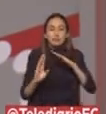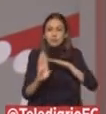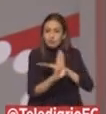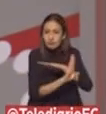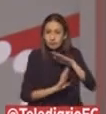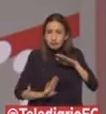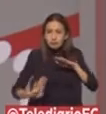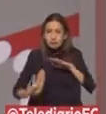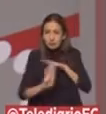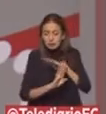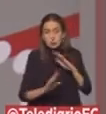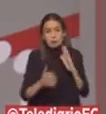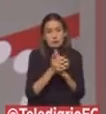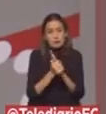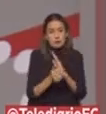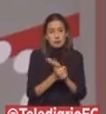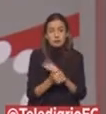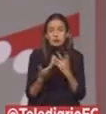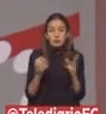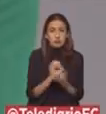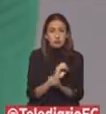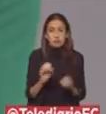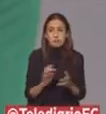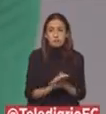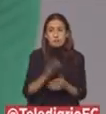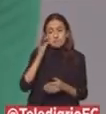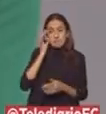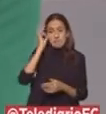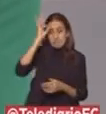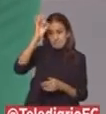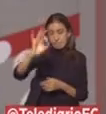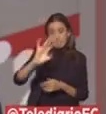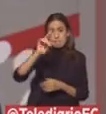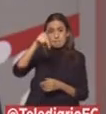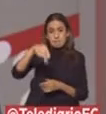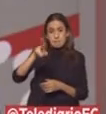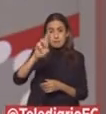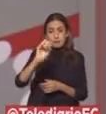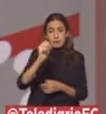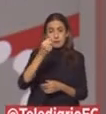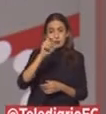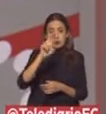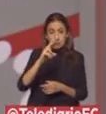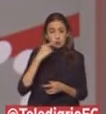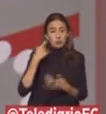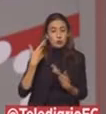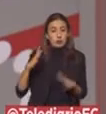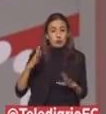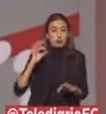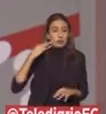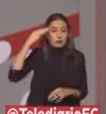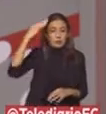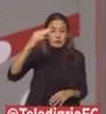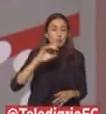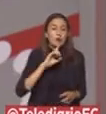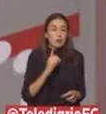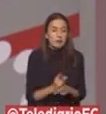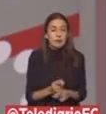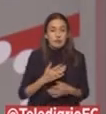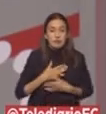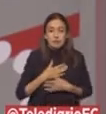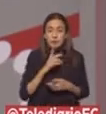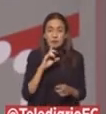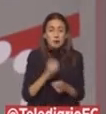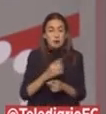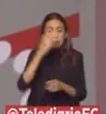de capacidad de operación de futuro apresura honestamente no honestamente no porque me parece que no tiene